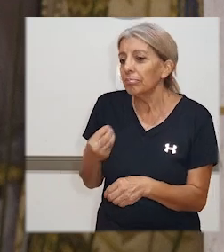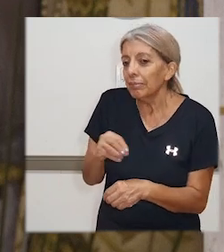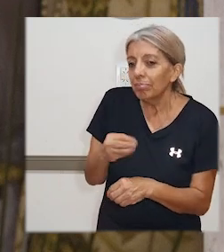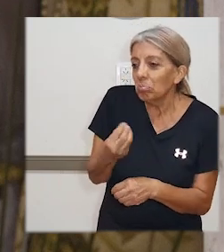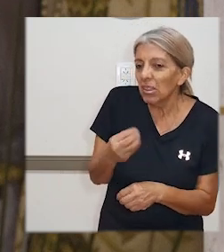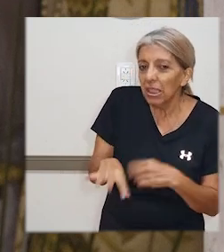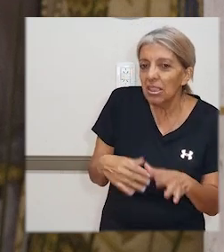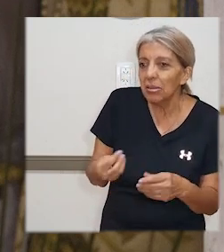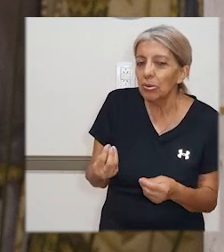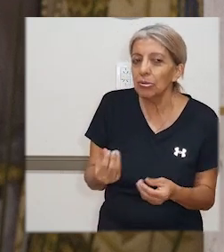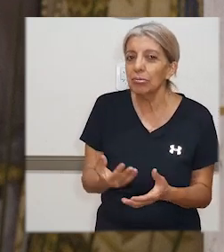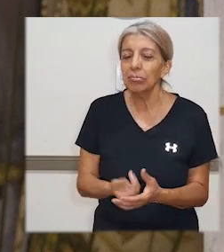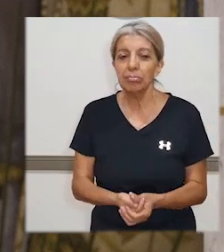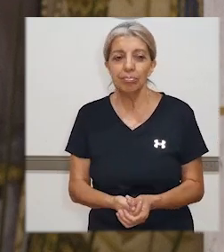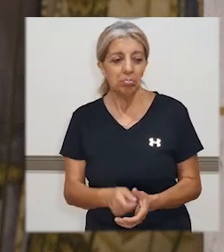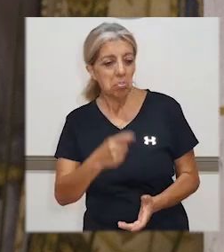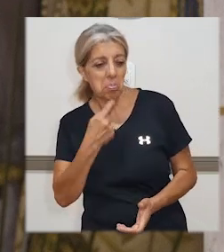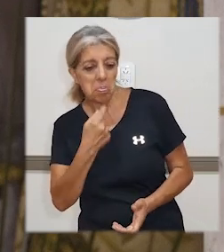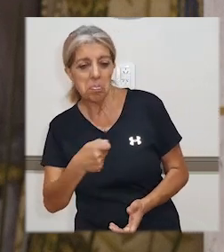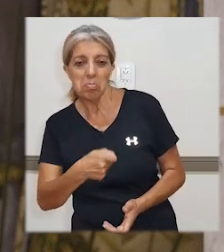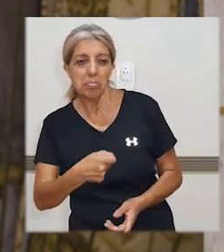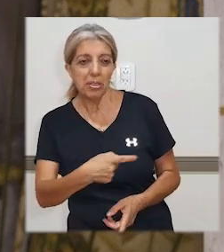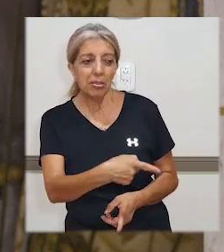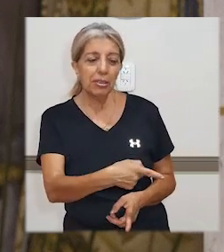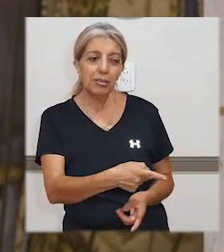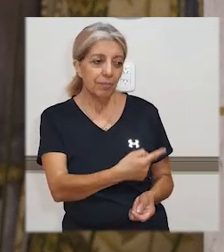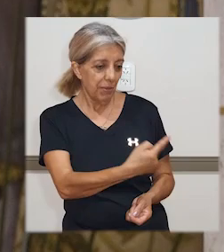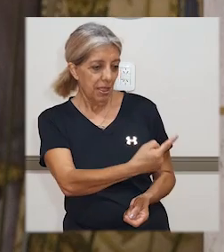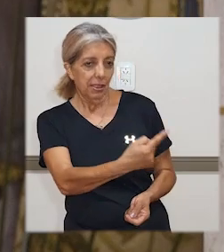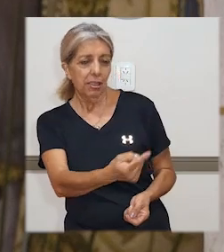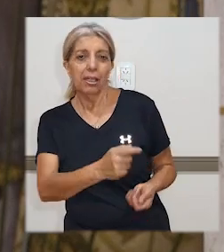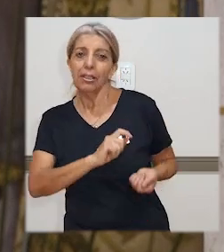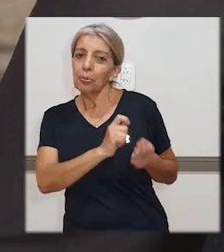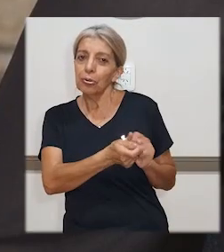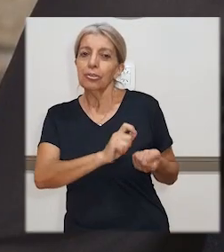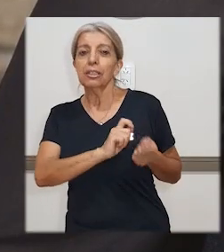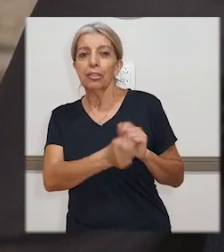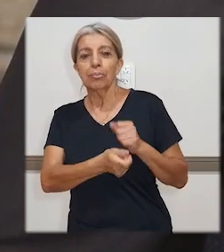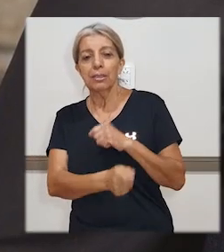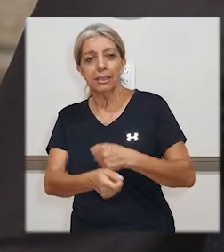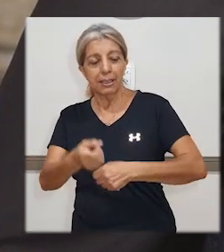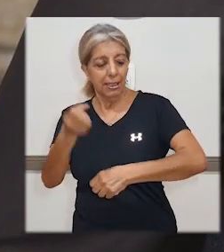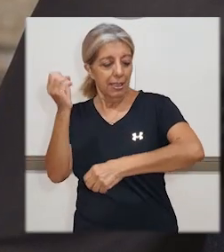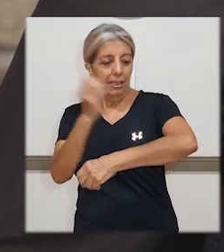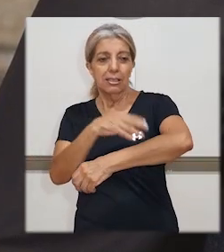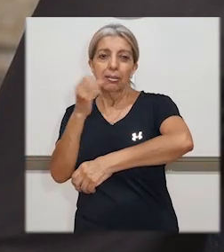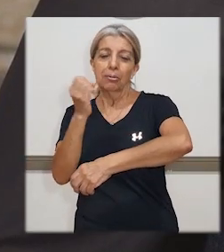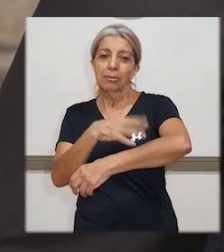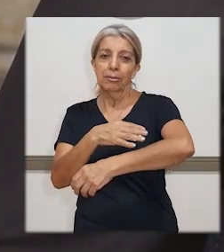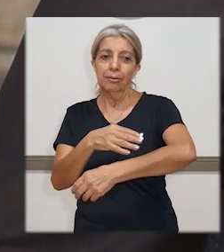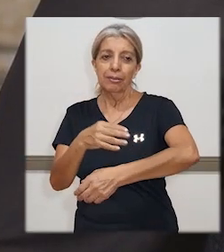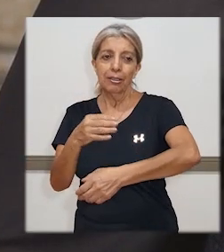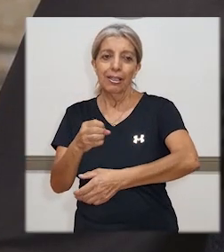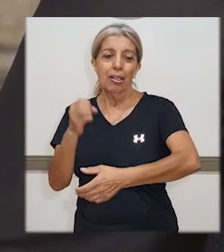Pedro les respondió: Que cada uno se convierta y se haga bautizar en el nombre